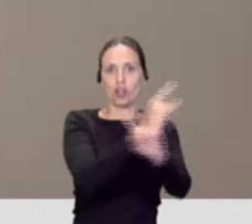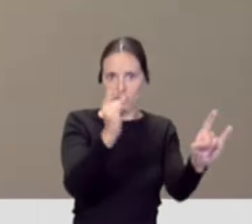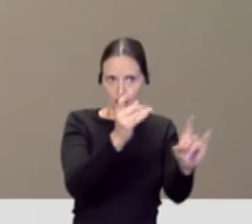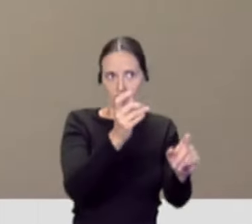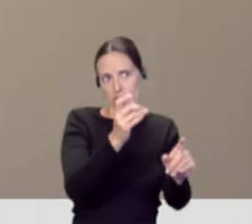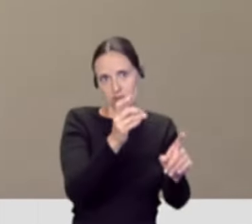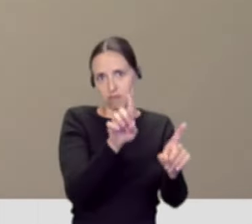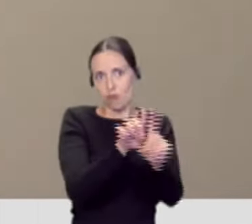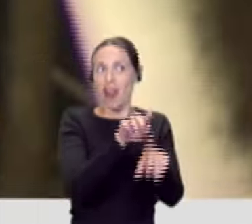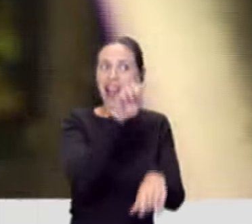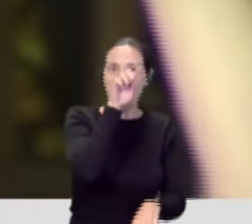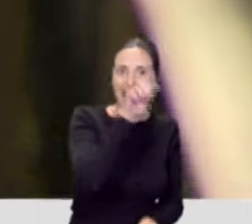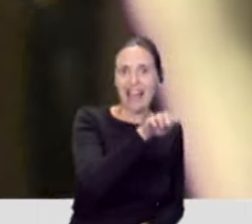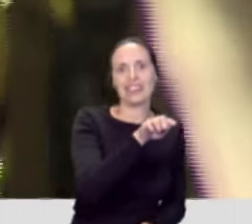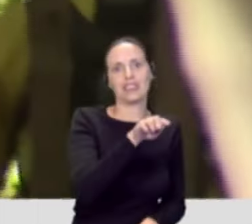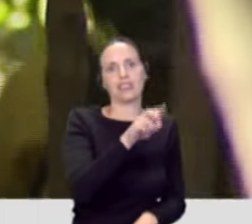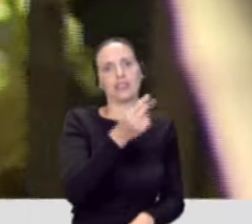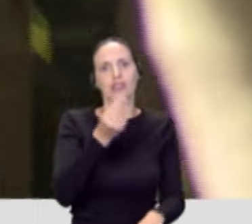que